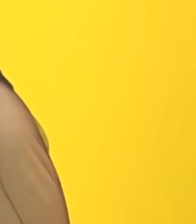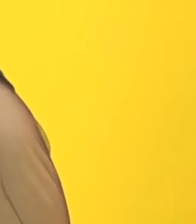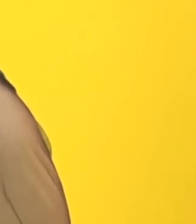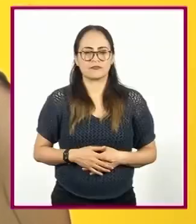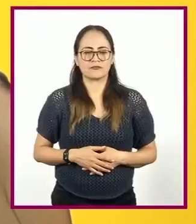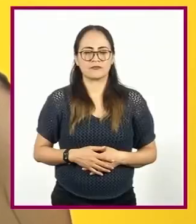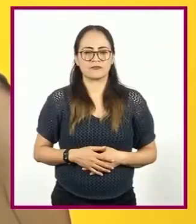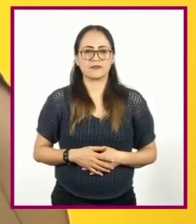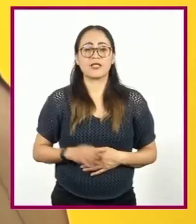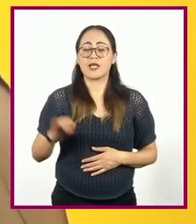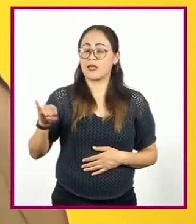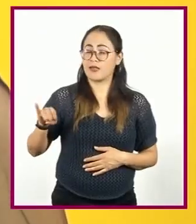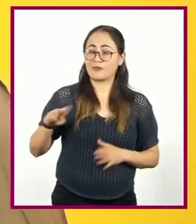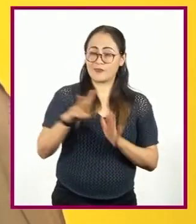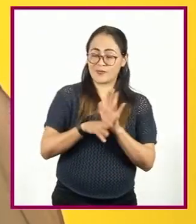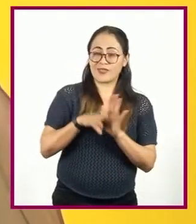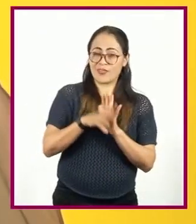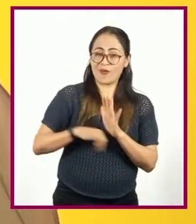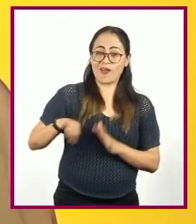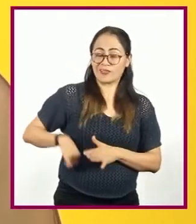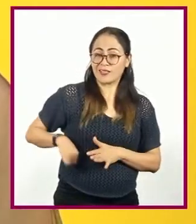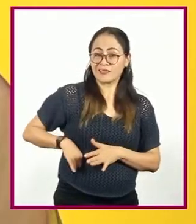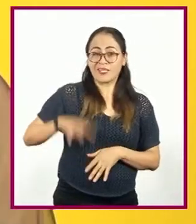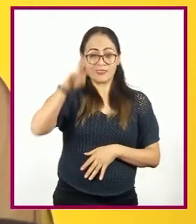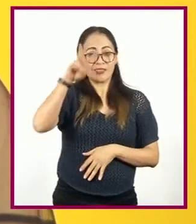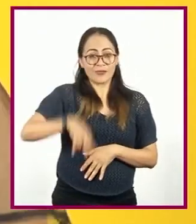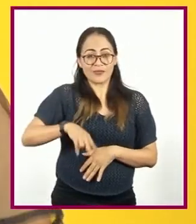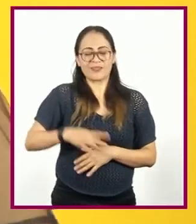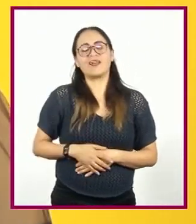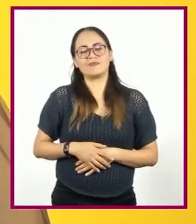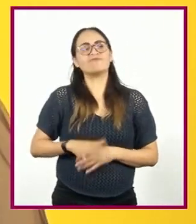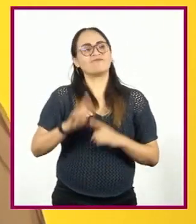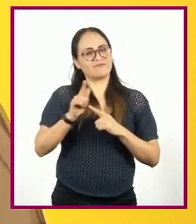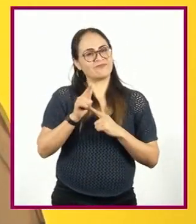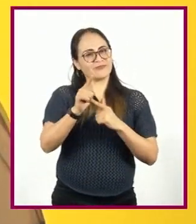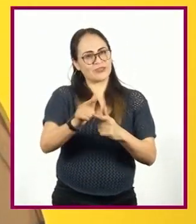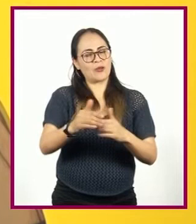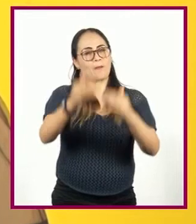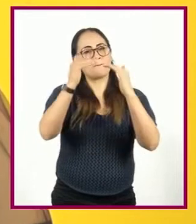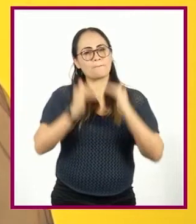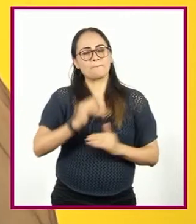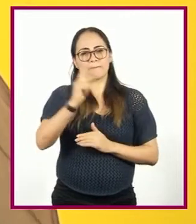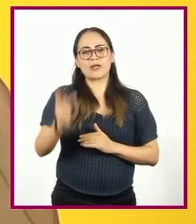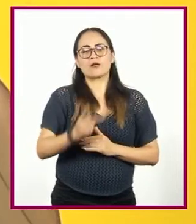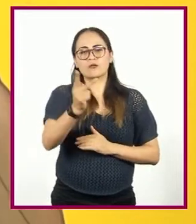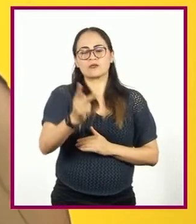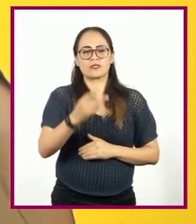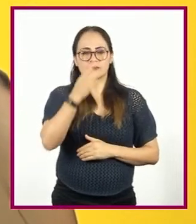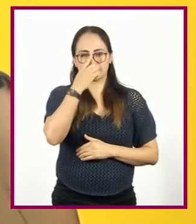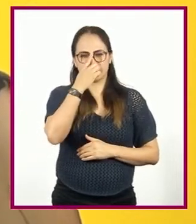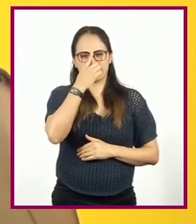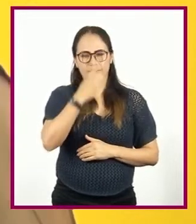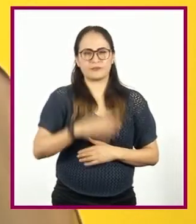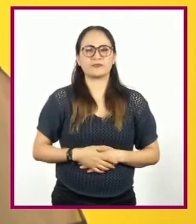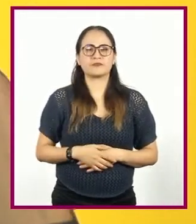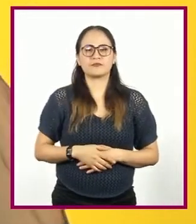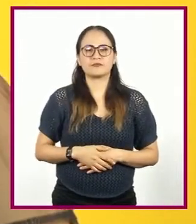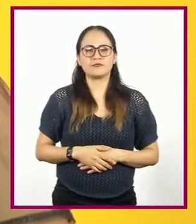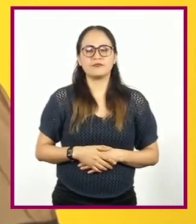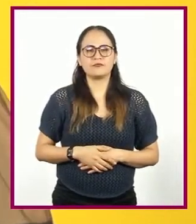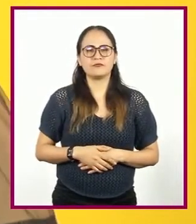Muy interesante el video, ¿verdad? Continuemos. Siguiente pregunta. Así como ocurrió